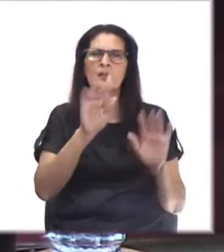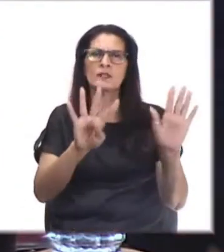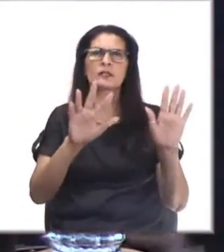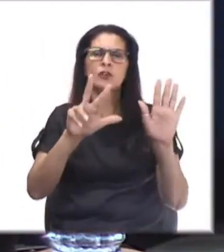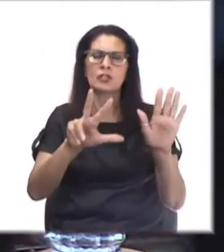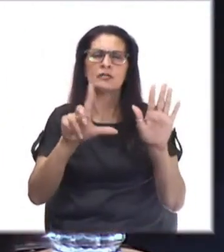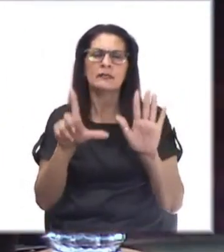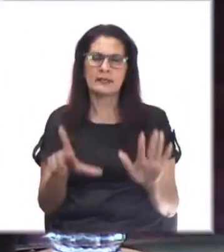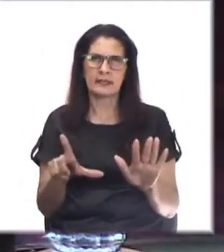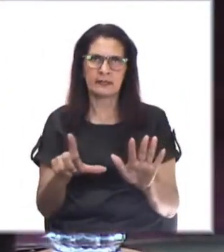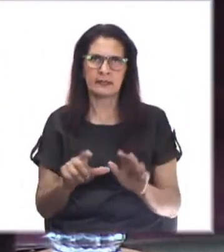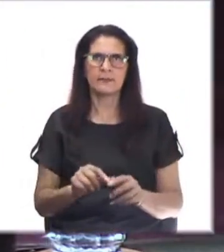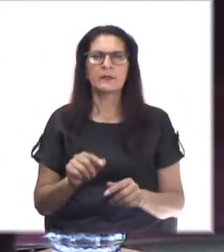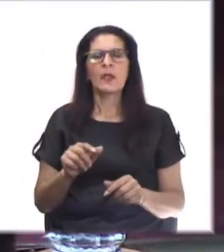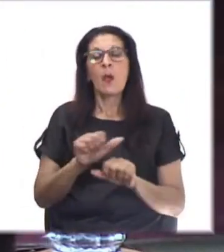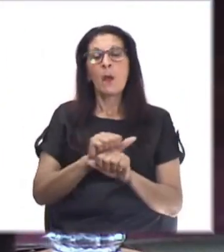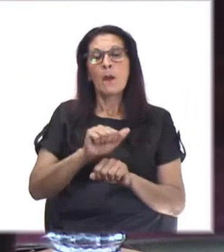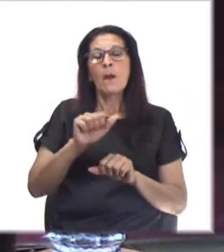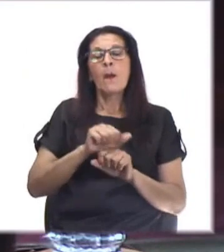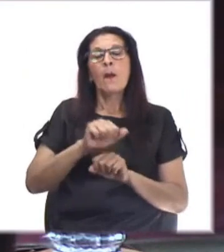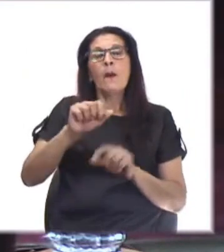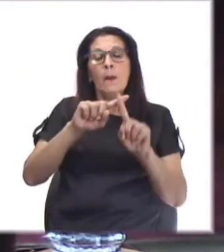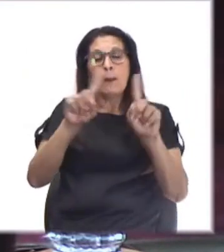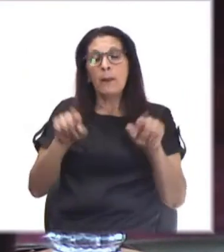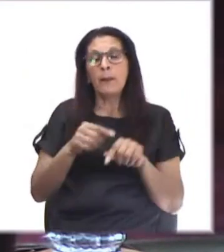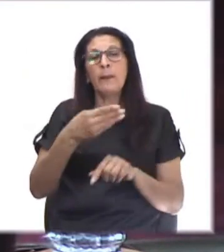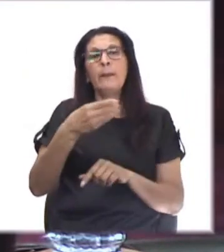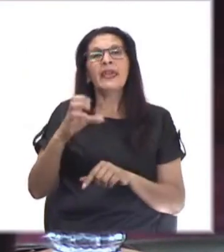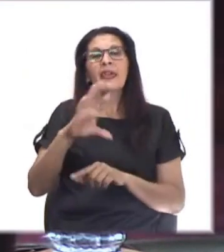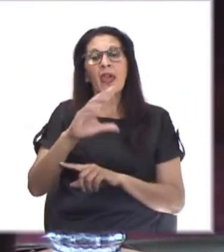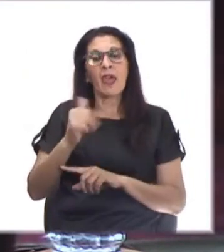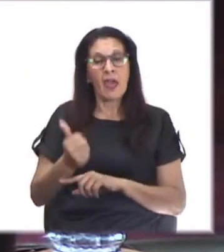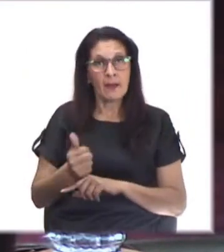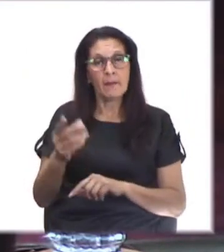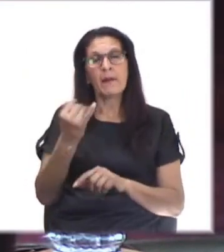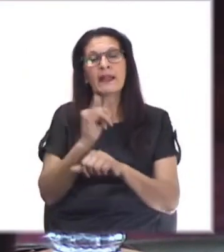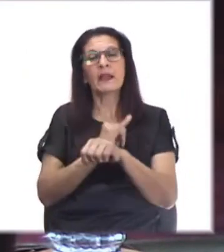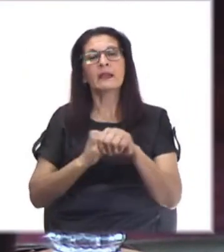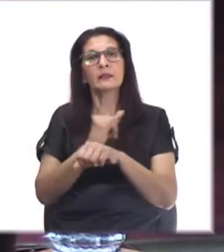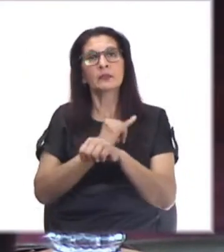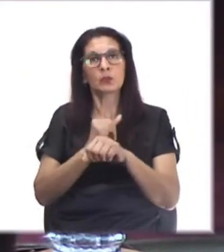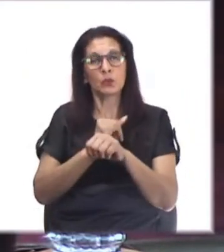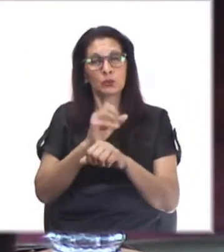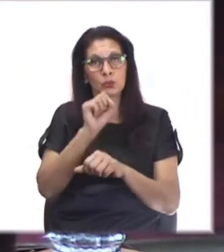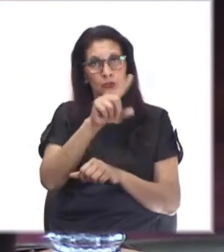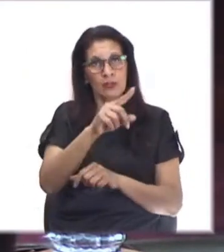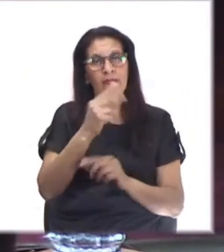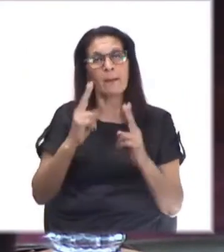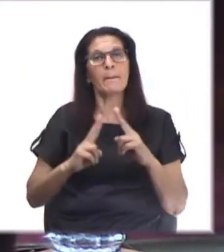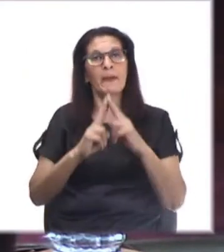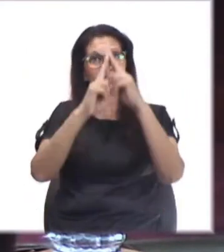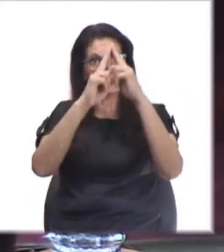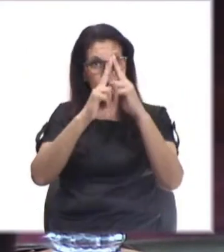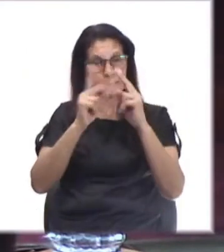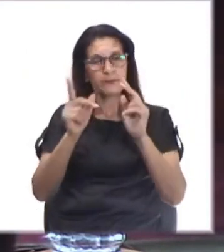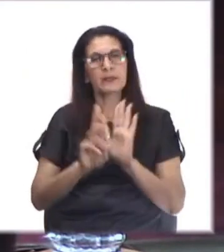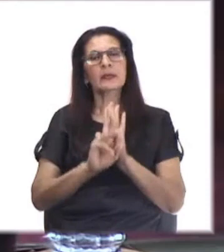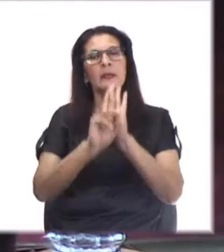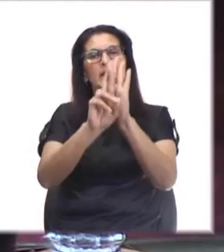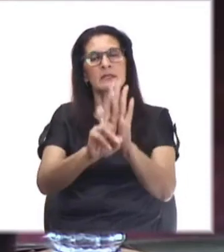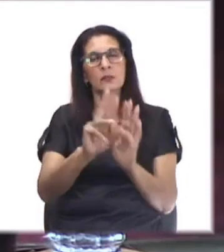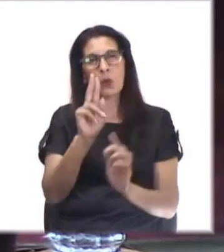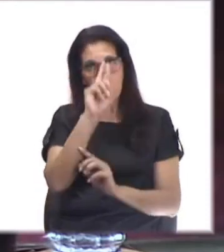1987. Fue becado para la especialización en el Instituto Gustave Roussy de París. Representó a Uruguay en